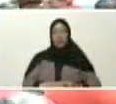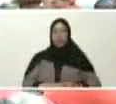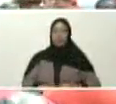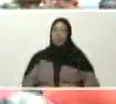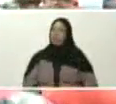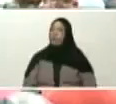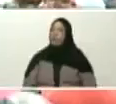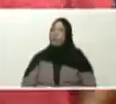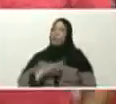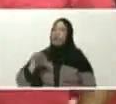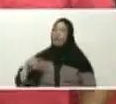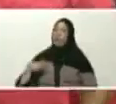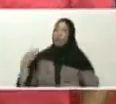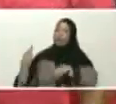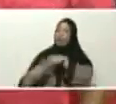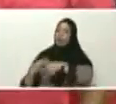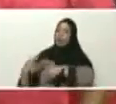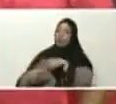Nuestra revolución